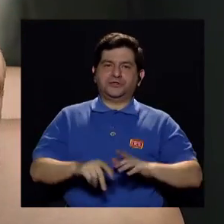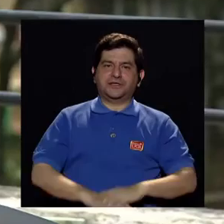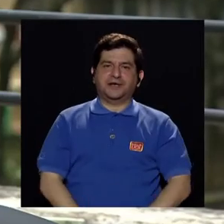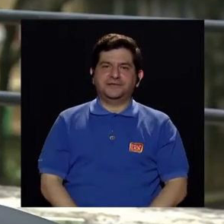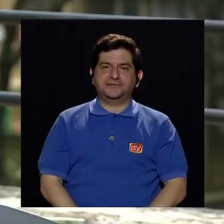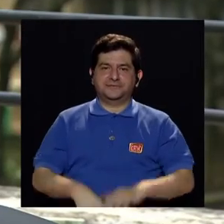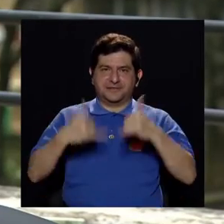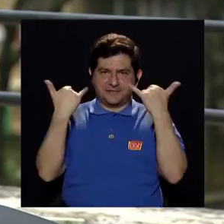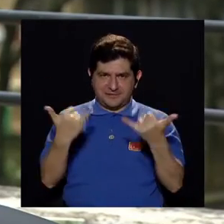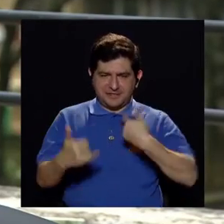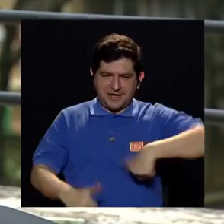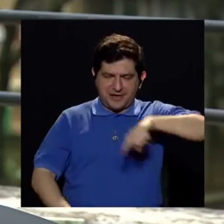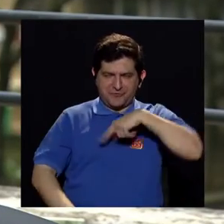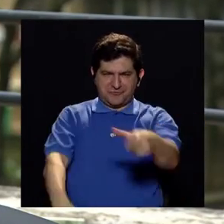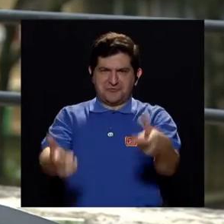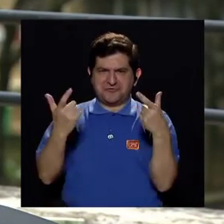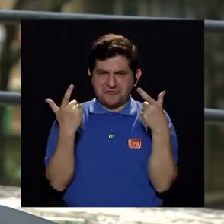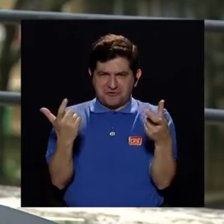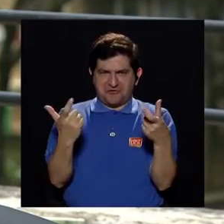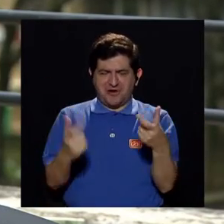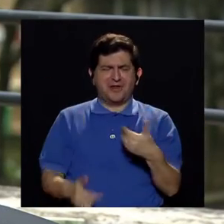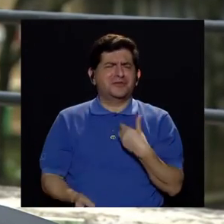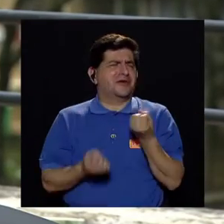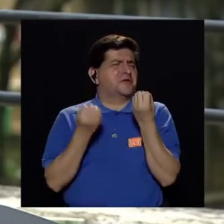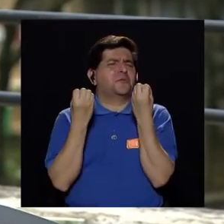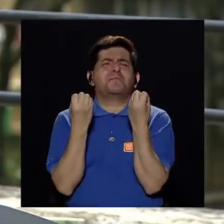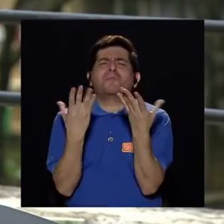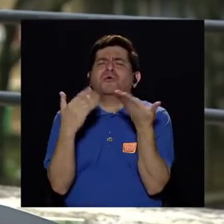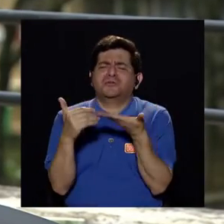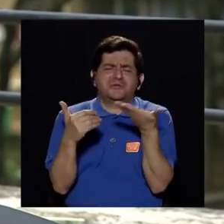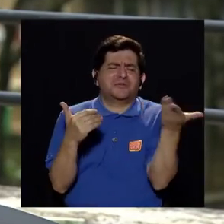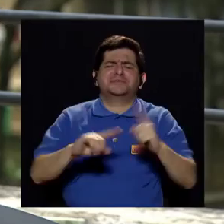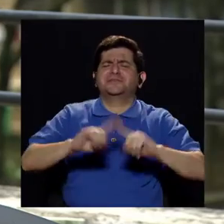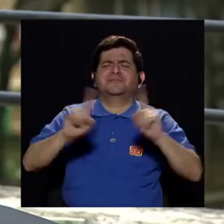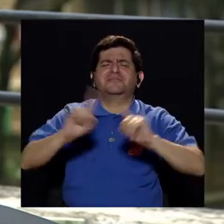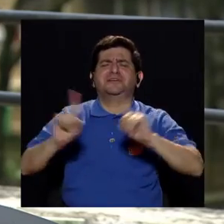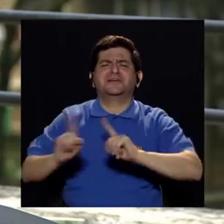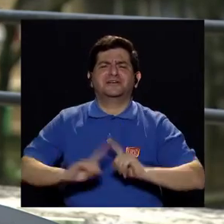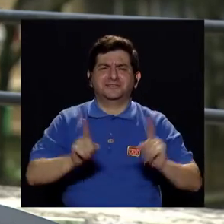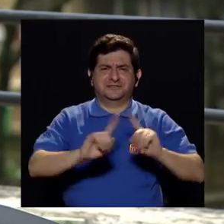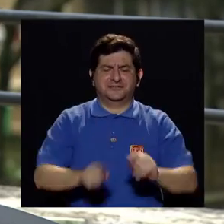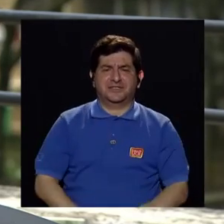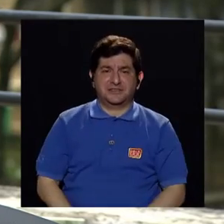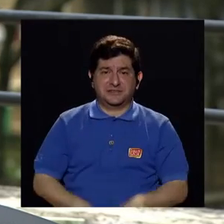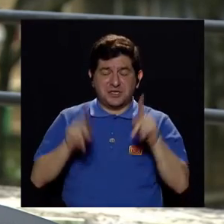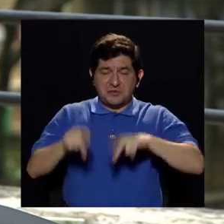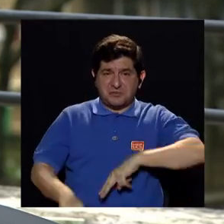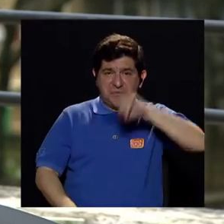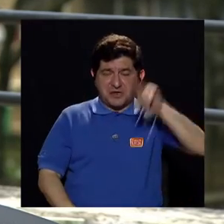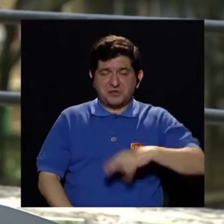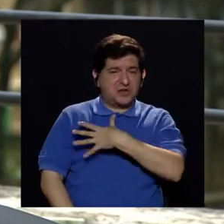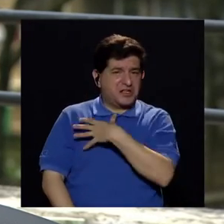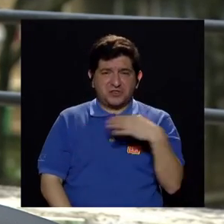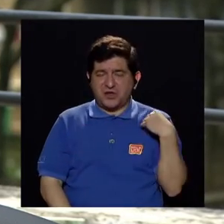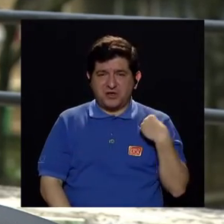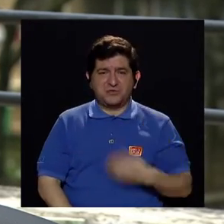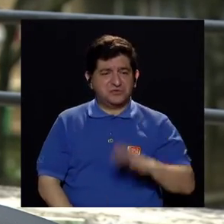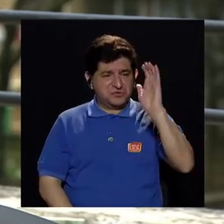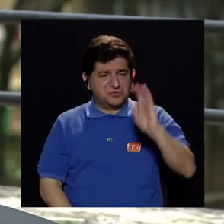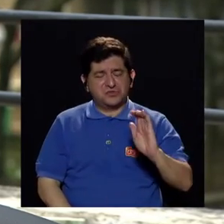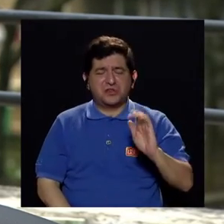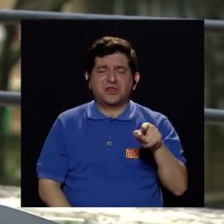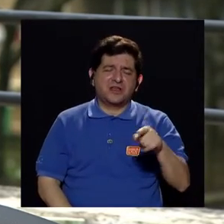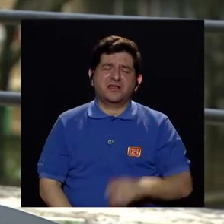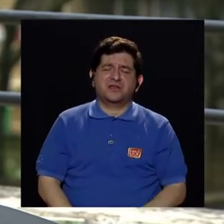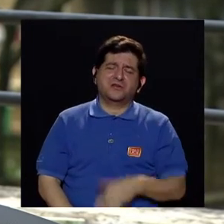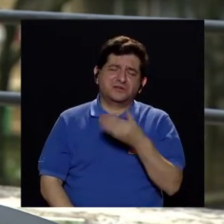más. Ya somos ricos, ya somos abundantes en tantas formas. Hay gente que en la Navidad no les gusta porque de chiquillos tuvieron